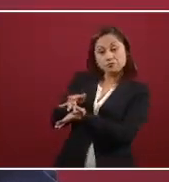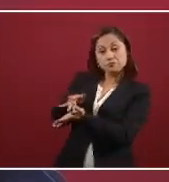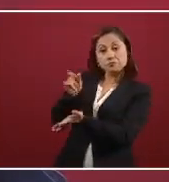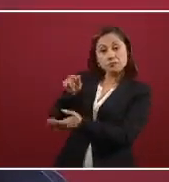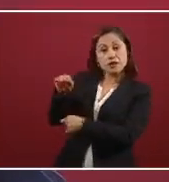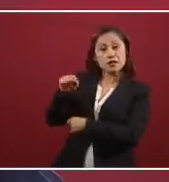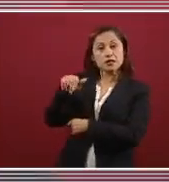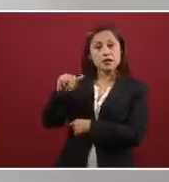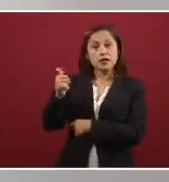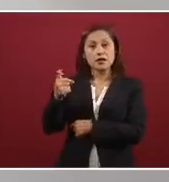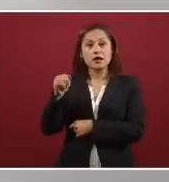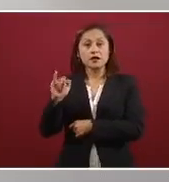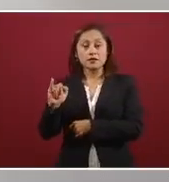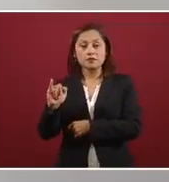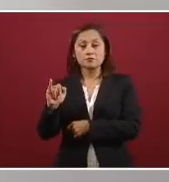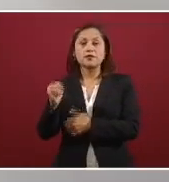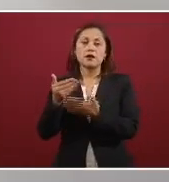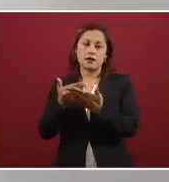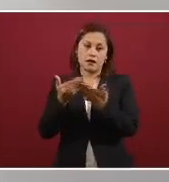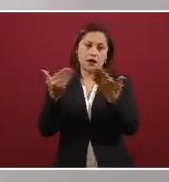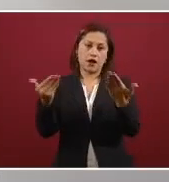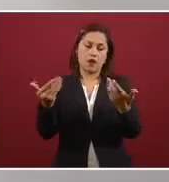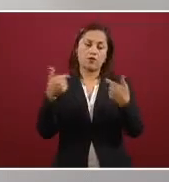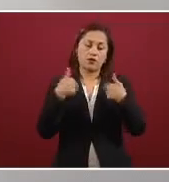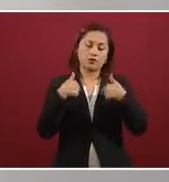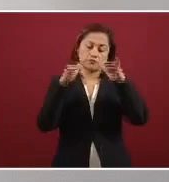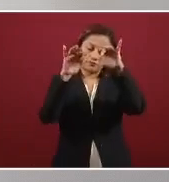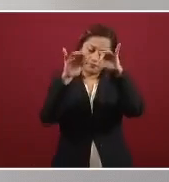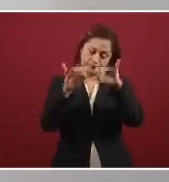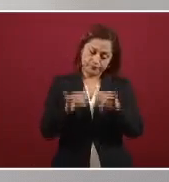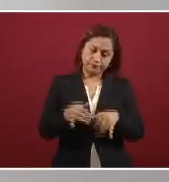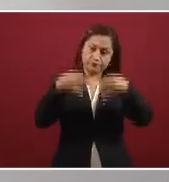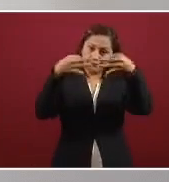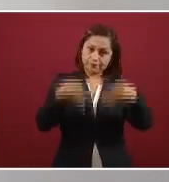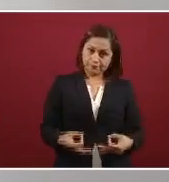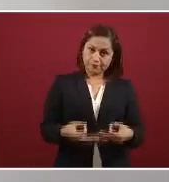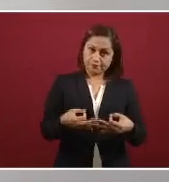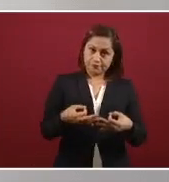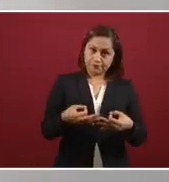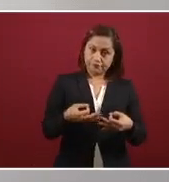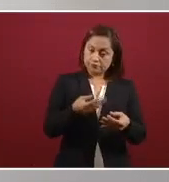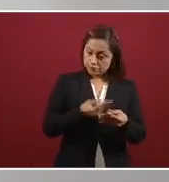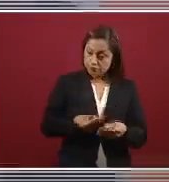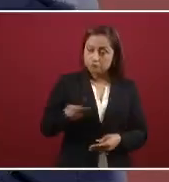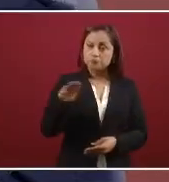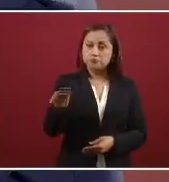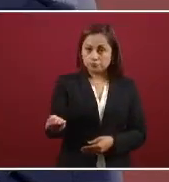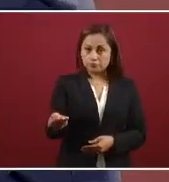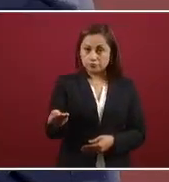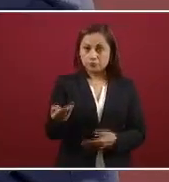pero lo voy a hacer por escrito, formalmente, pero adelanto que esa es mi fuente.